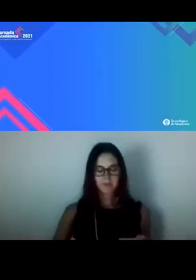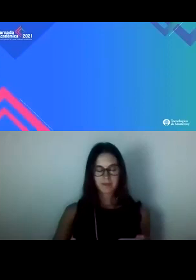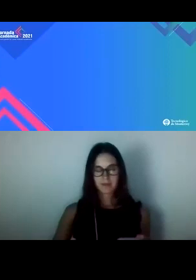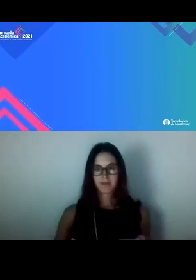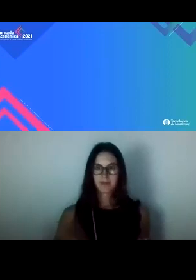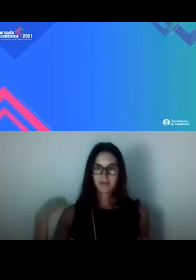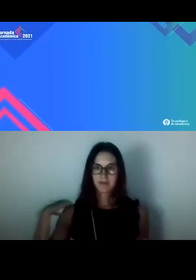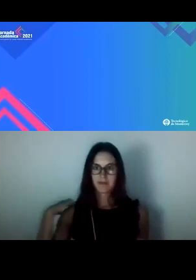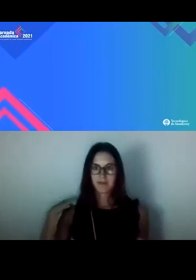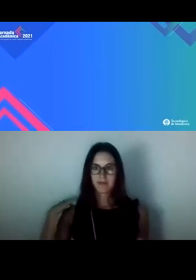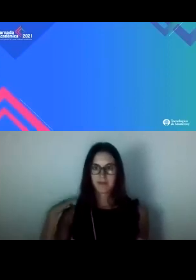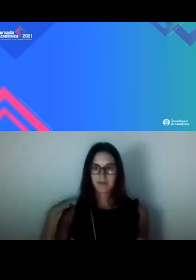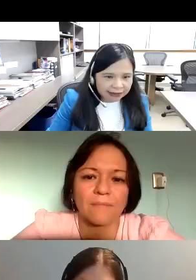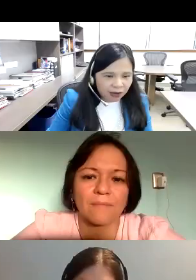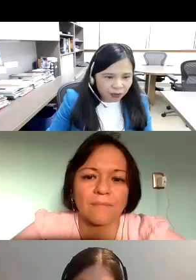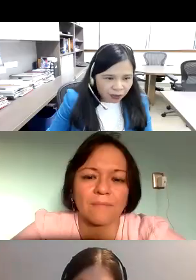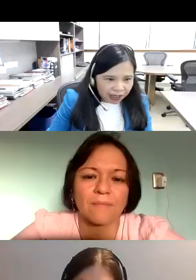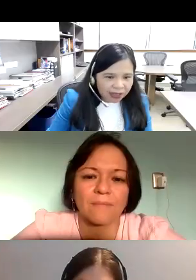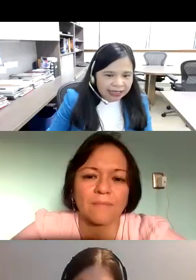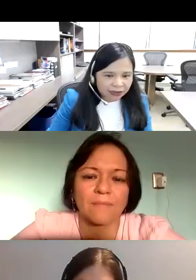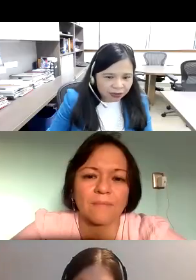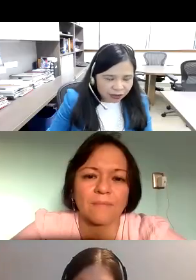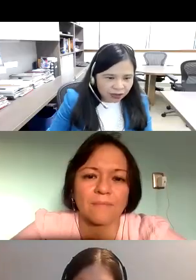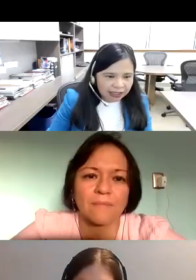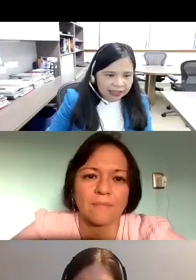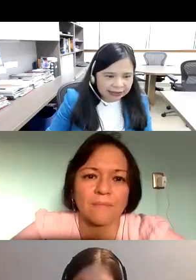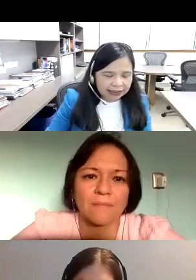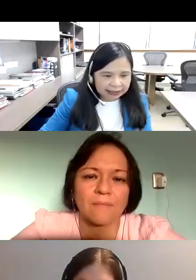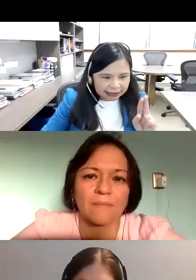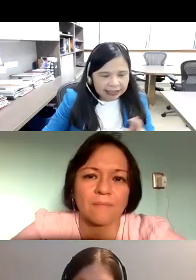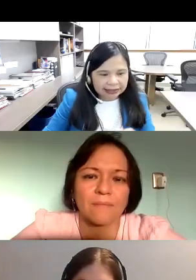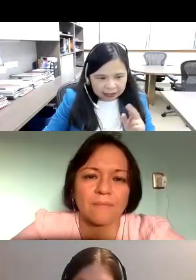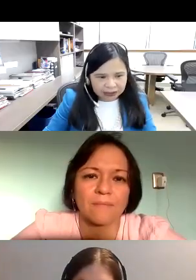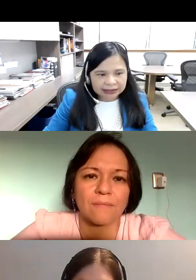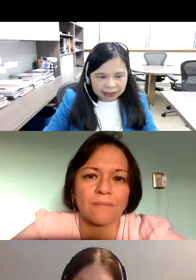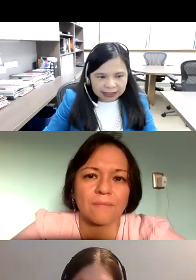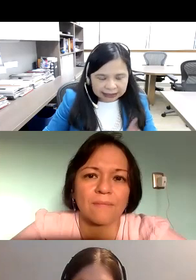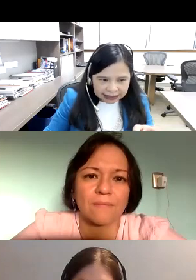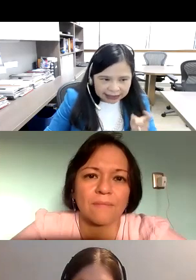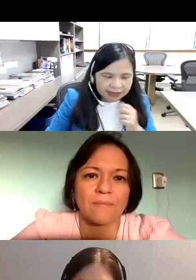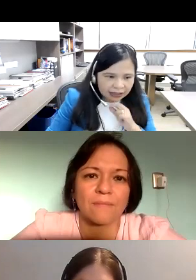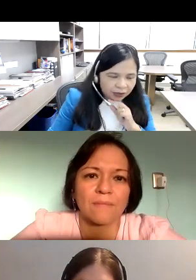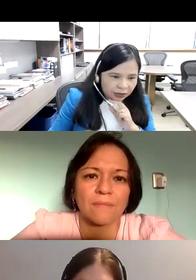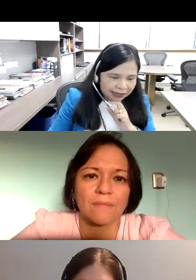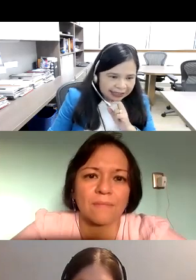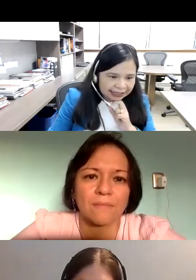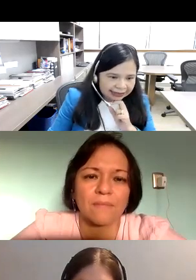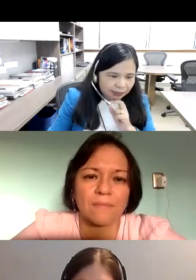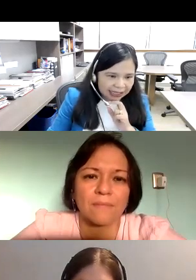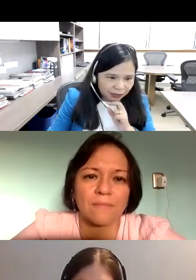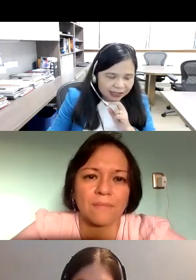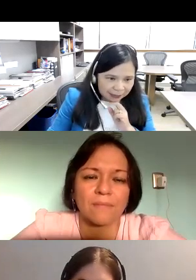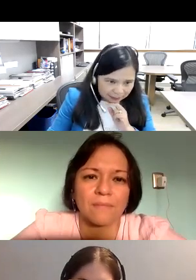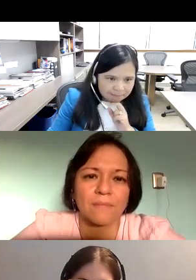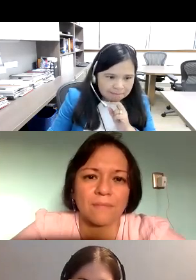en su universidad, entiendo que les mandaron un correo y ahí es donde ellos quieren que citan esta carta, creo que sí va a tener que ser a través de como en la universidad les